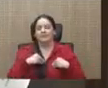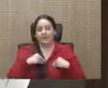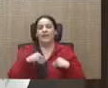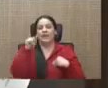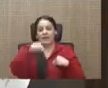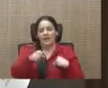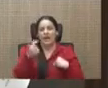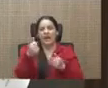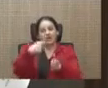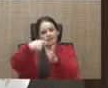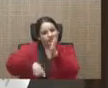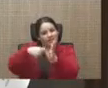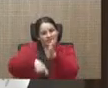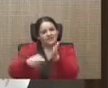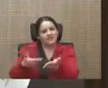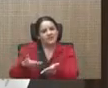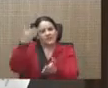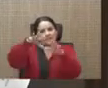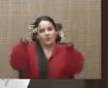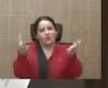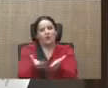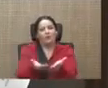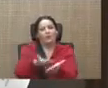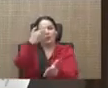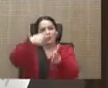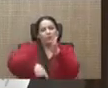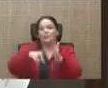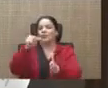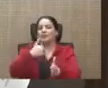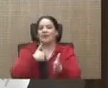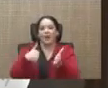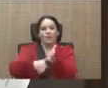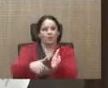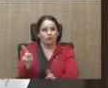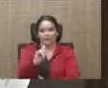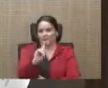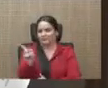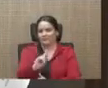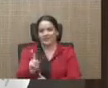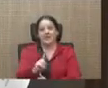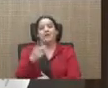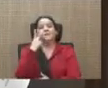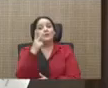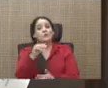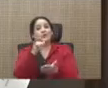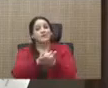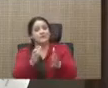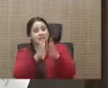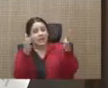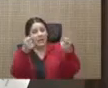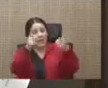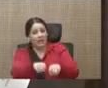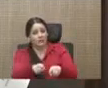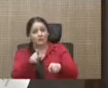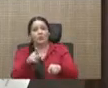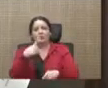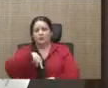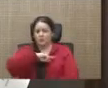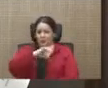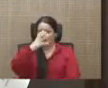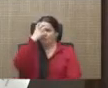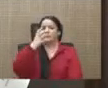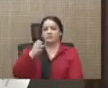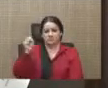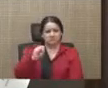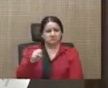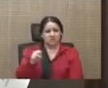a los impuestos y no contarán con nuestro voto. Cuando vimos el fiasco del megacaso nos indignamos sobremanera, como lo hicieron la mayoría de las